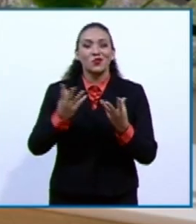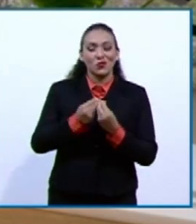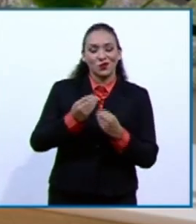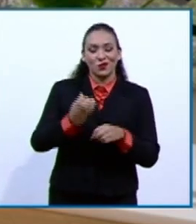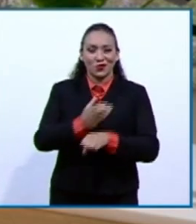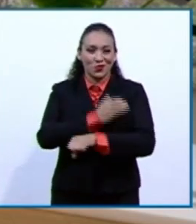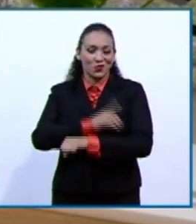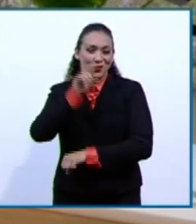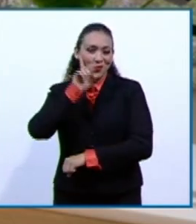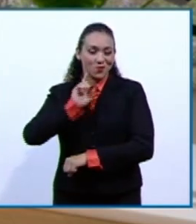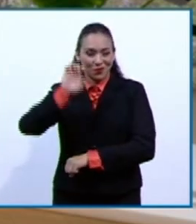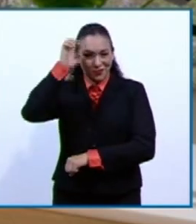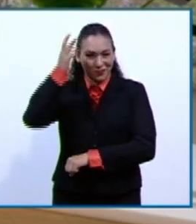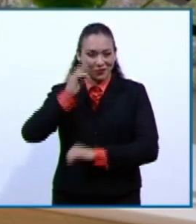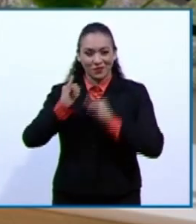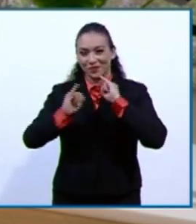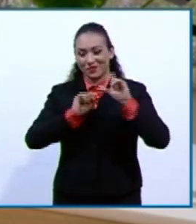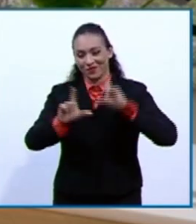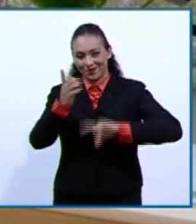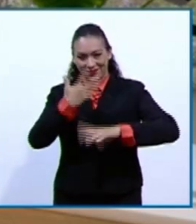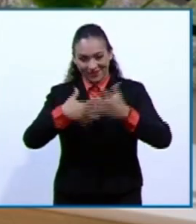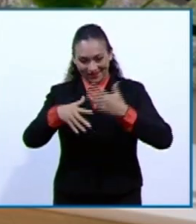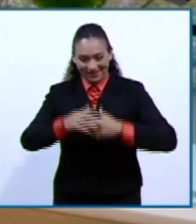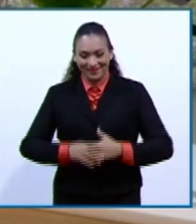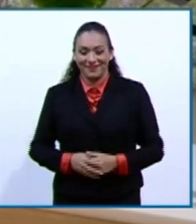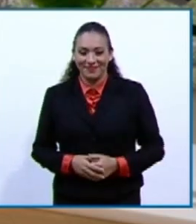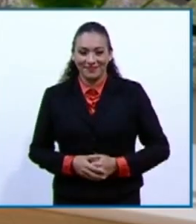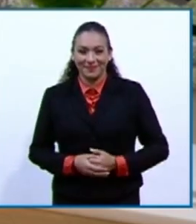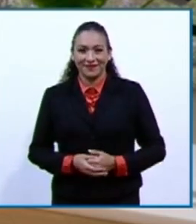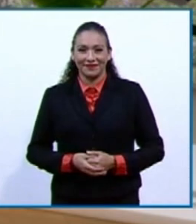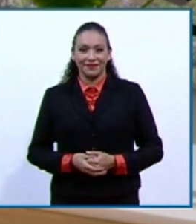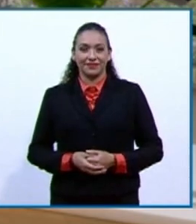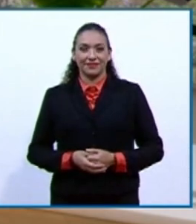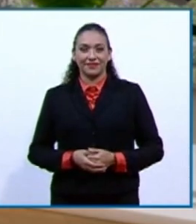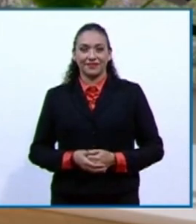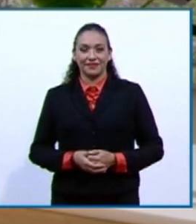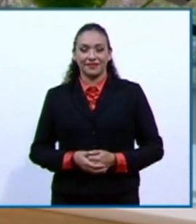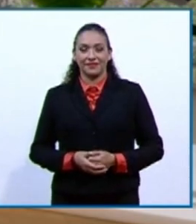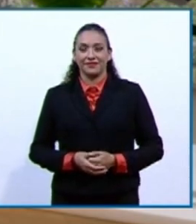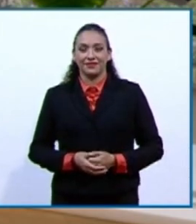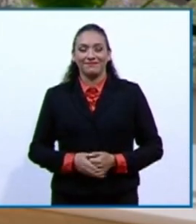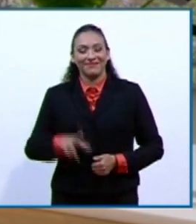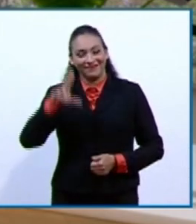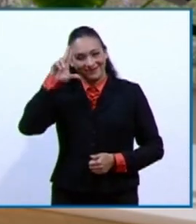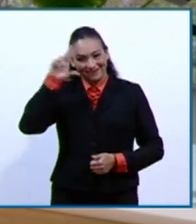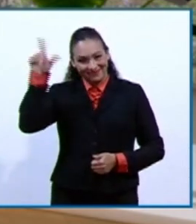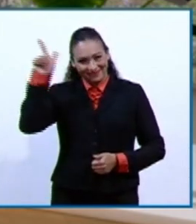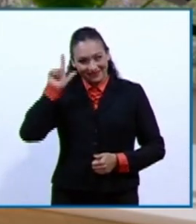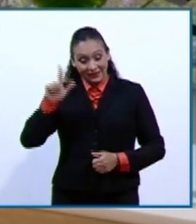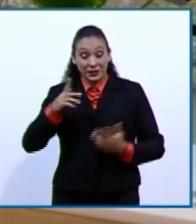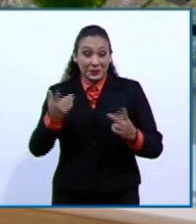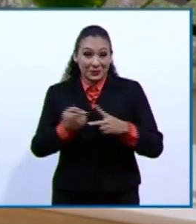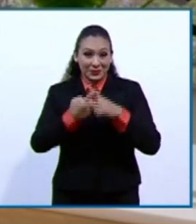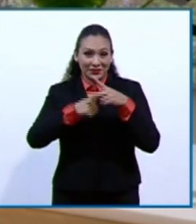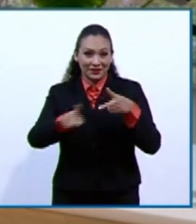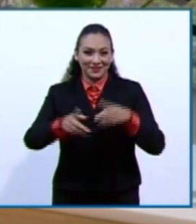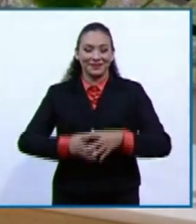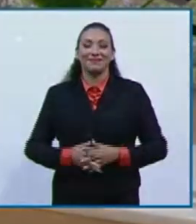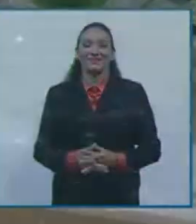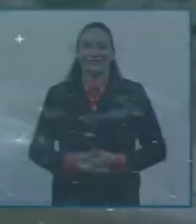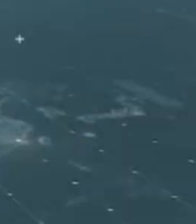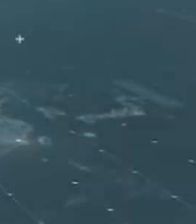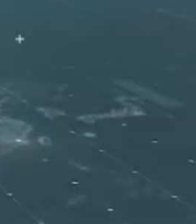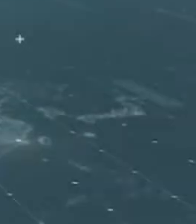mi compañera Eusiris Rostro en la interpretación en lengua de señas mexicana. Hola, Eusiris. Y es así como iniciamos.